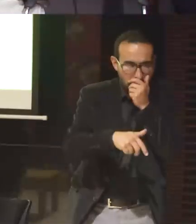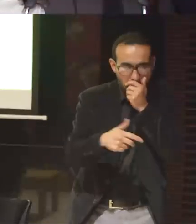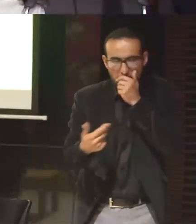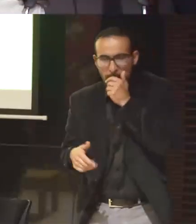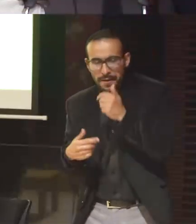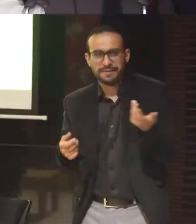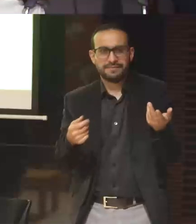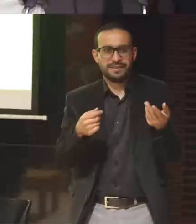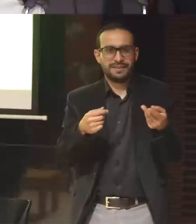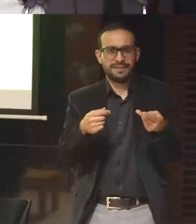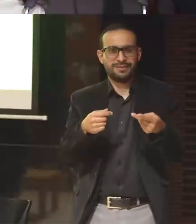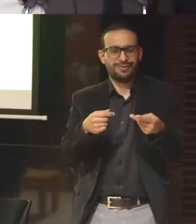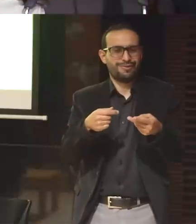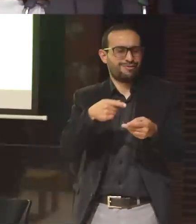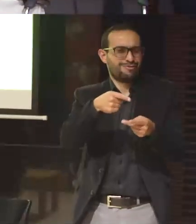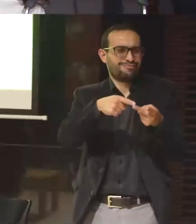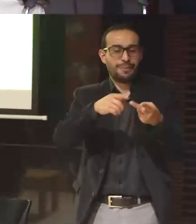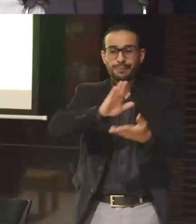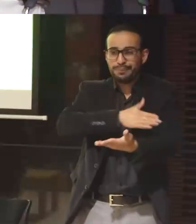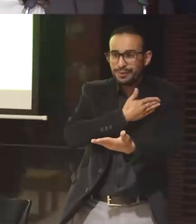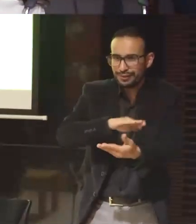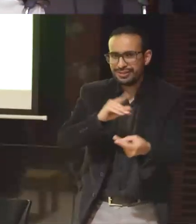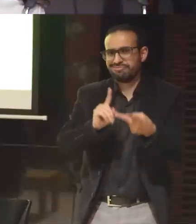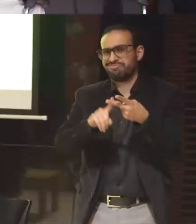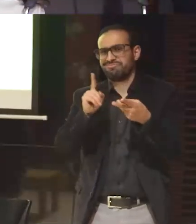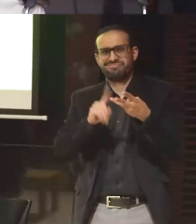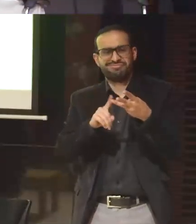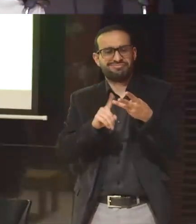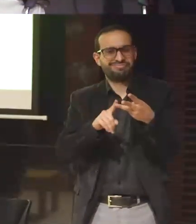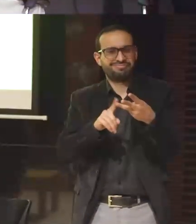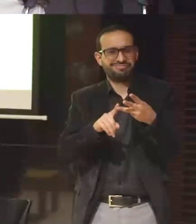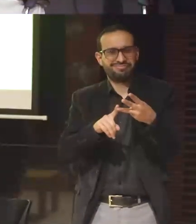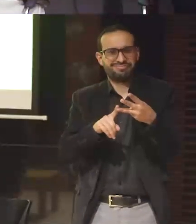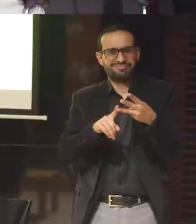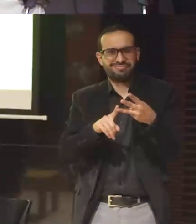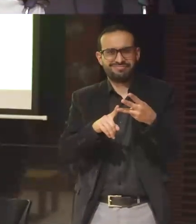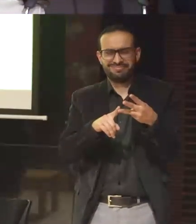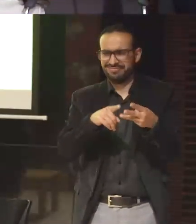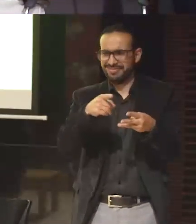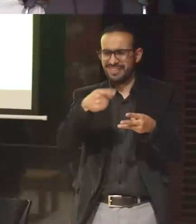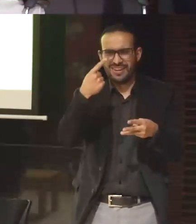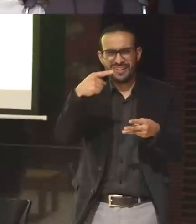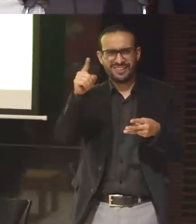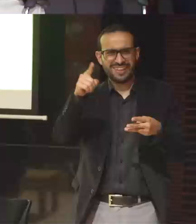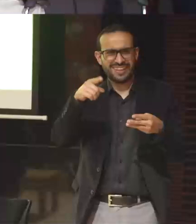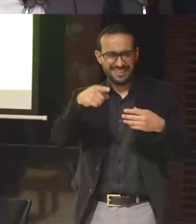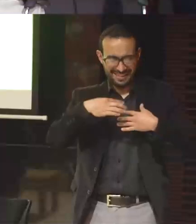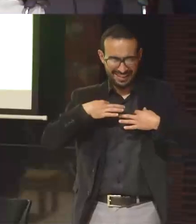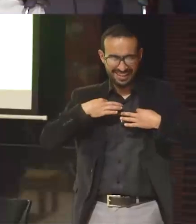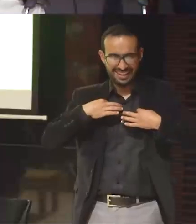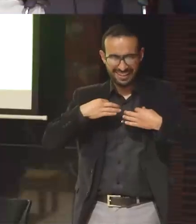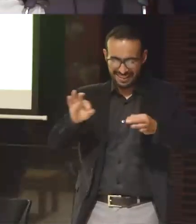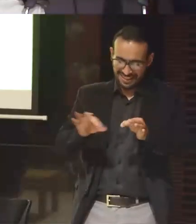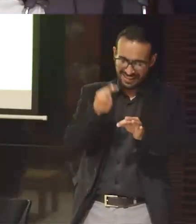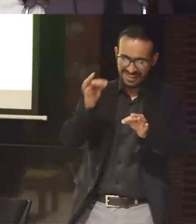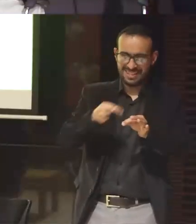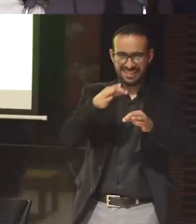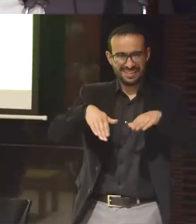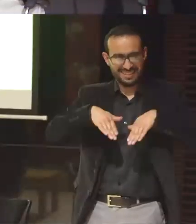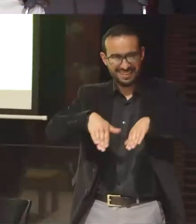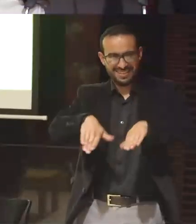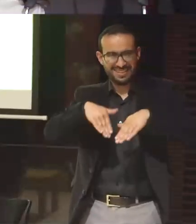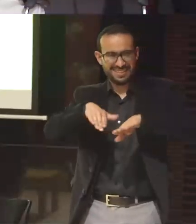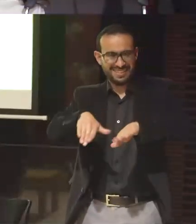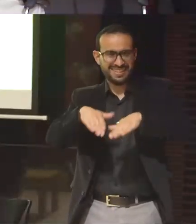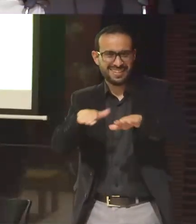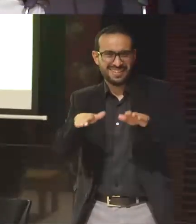música. Hemos hecho las top back que están súper de moda, tejidas con mensajes de, claro, no son románticos